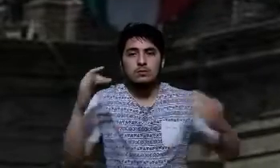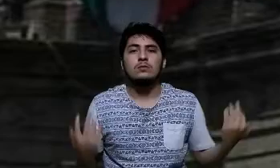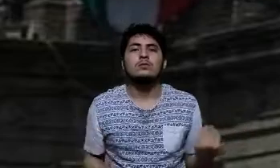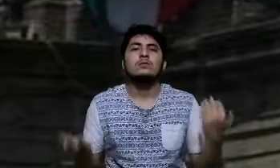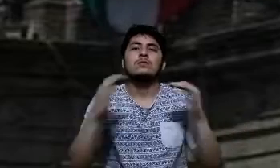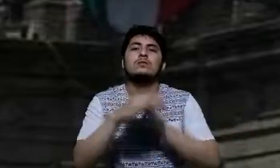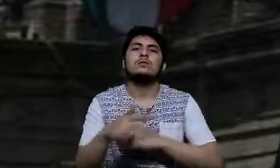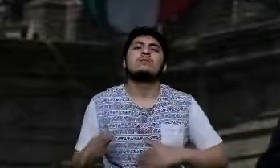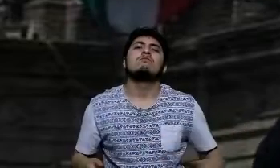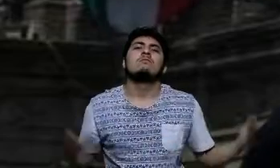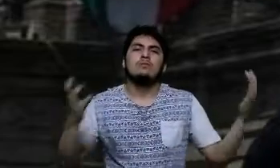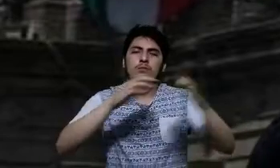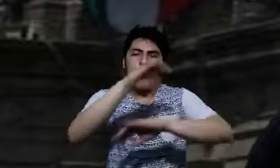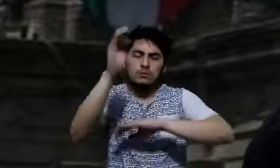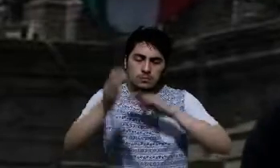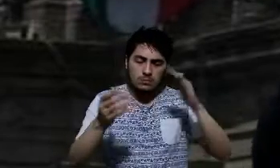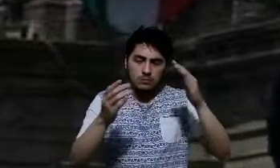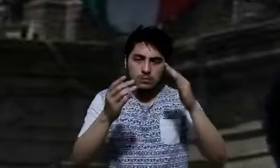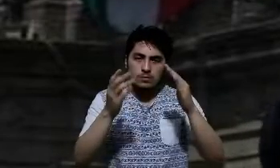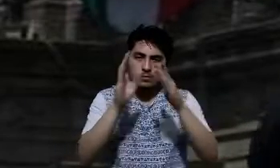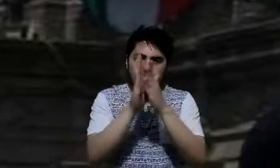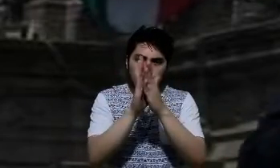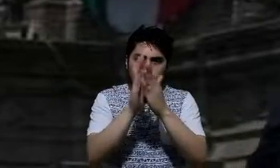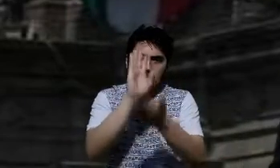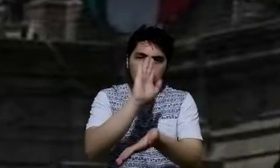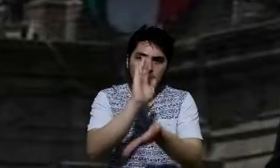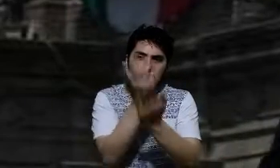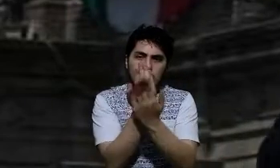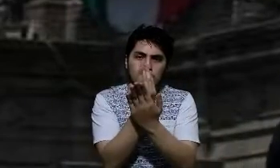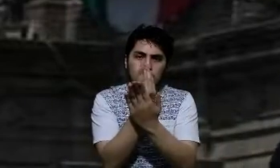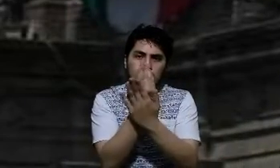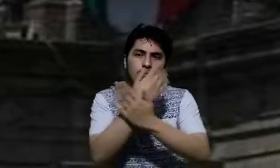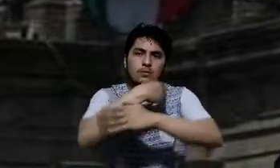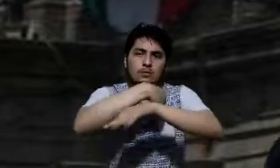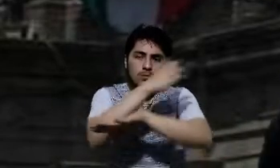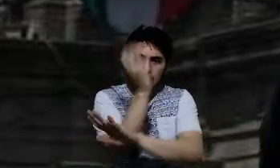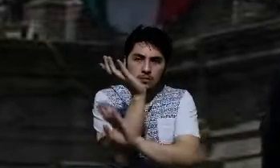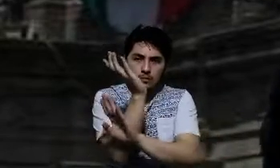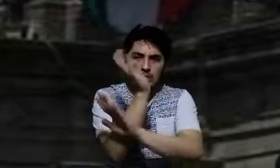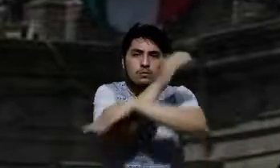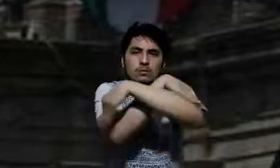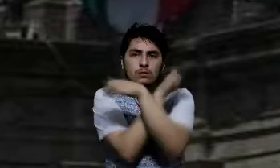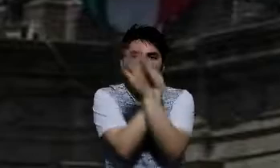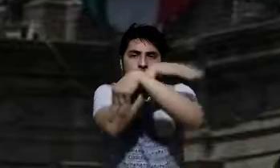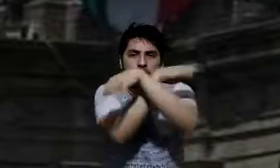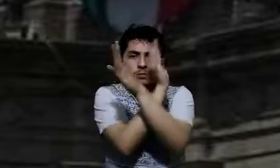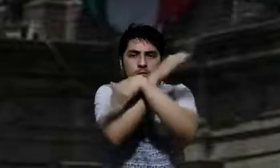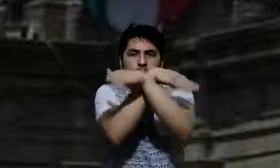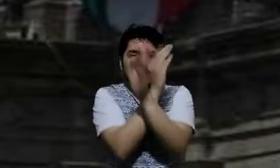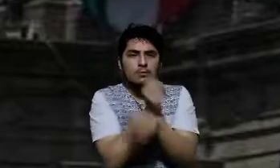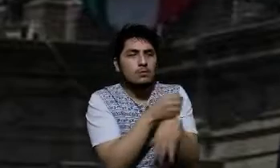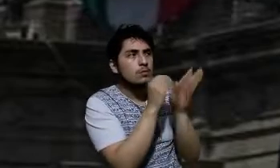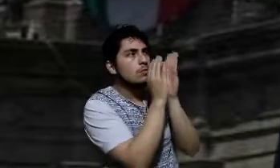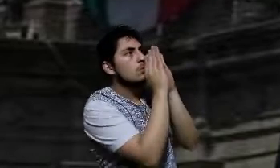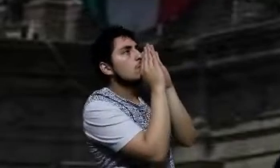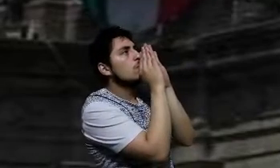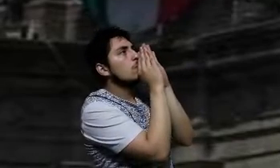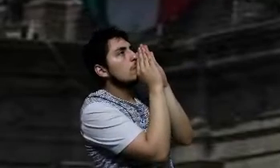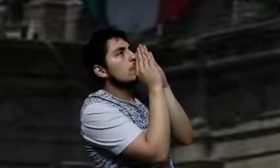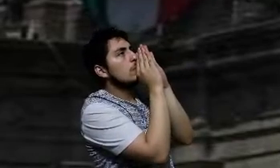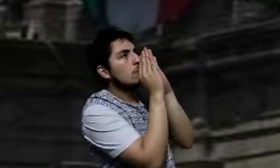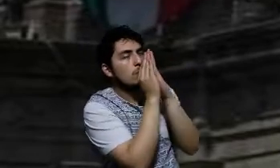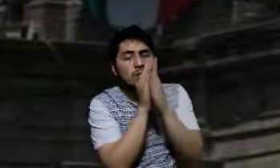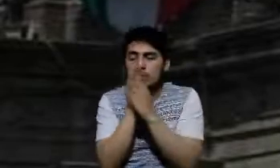ningún problema. Nosotros le rentamos el avión. ¿Por qué? Porque es de pueblo, de uso público,